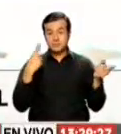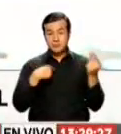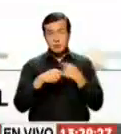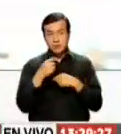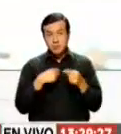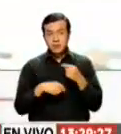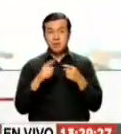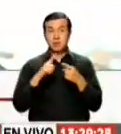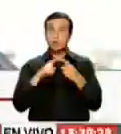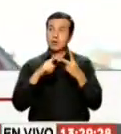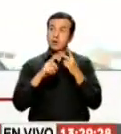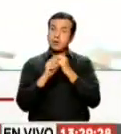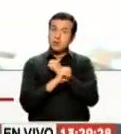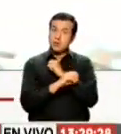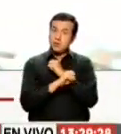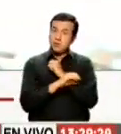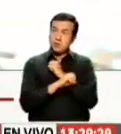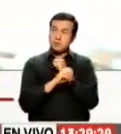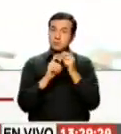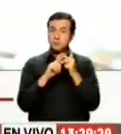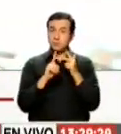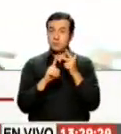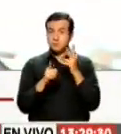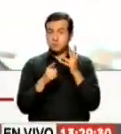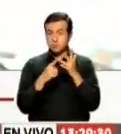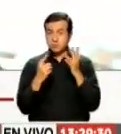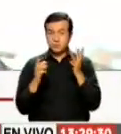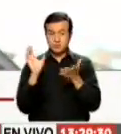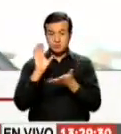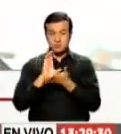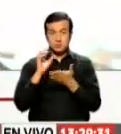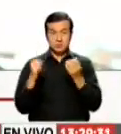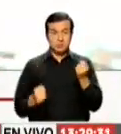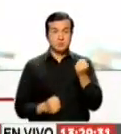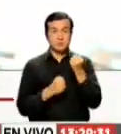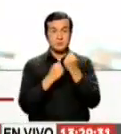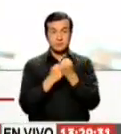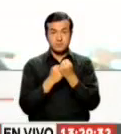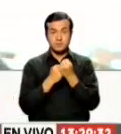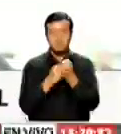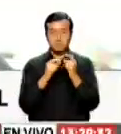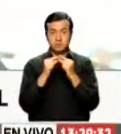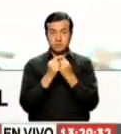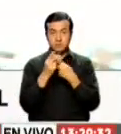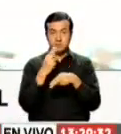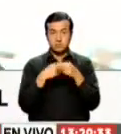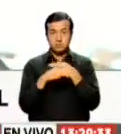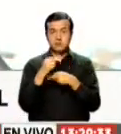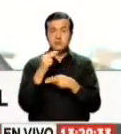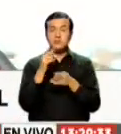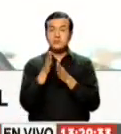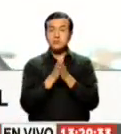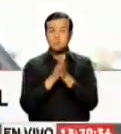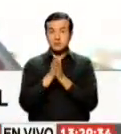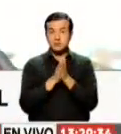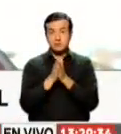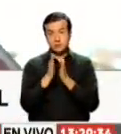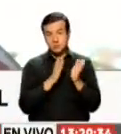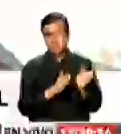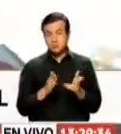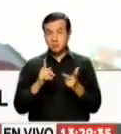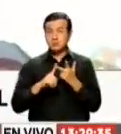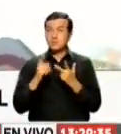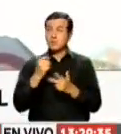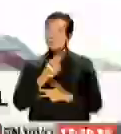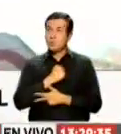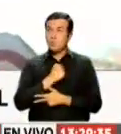algo de publicidad. También estoy en el centro de apoyo donde formo parte de un emprendimiento de bombones de chocolate. Perfecto. También